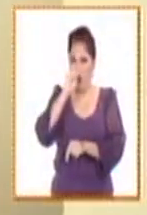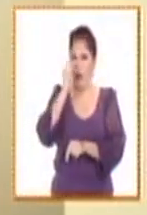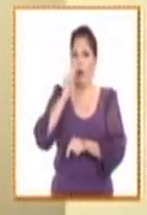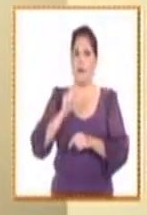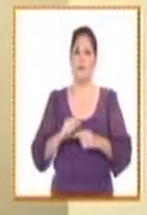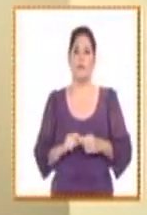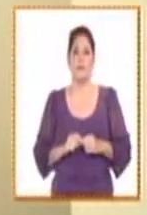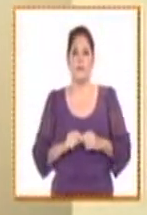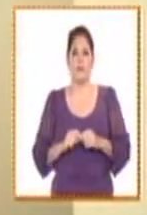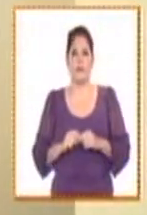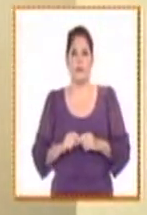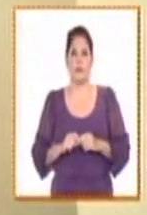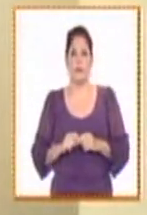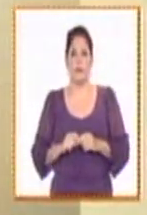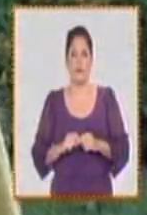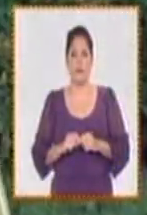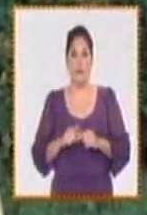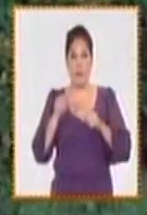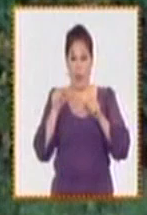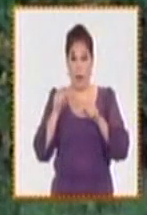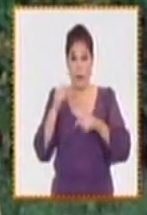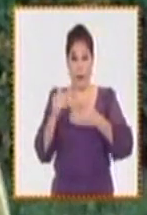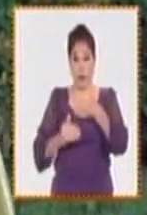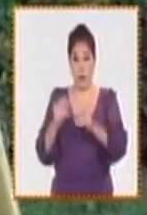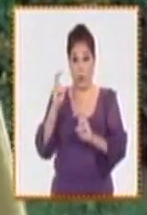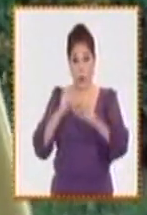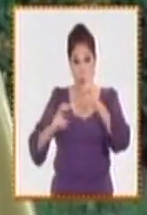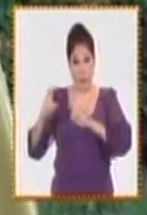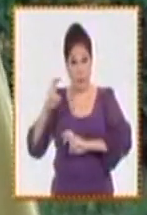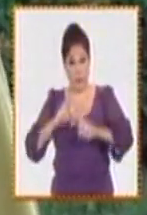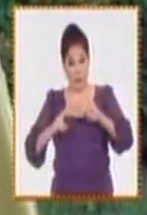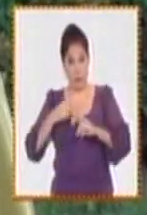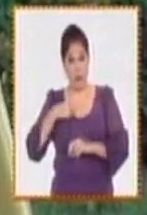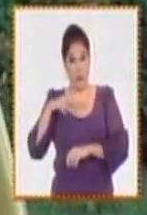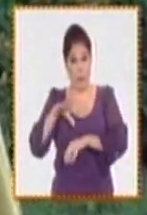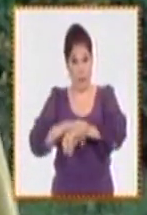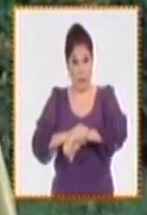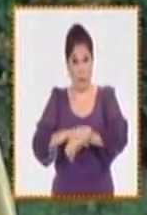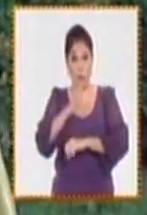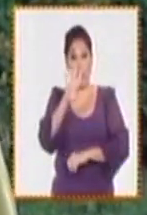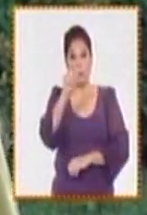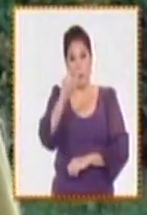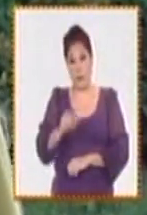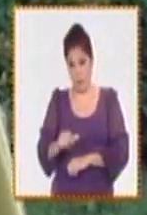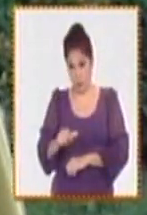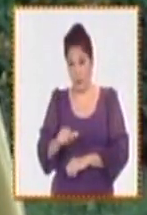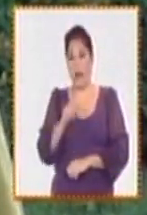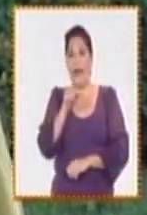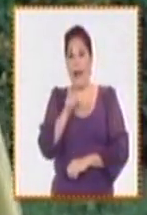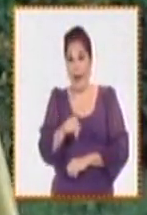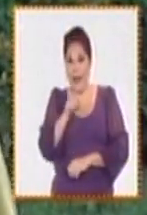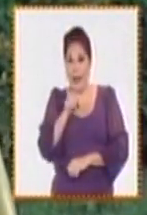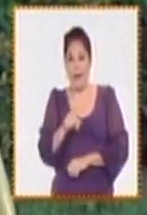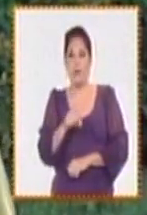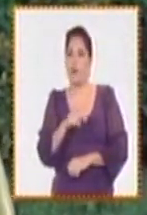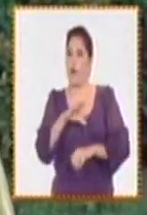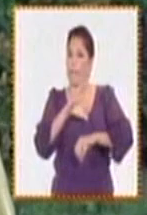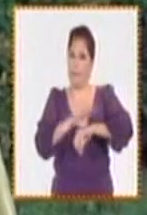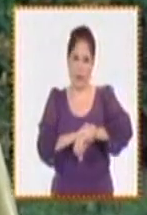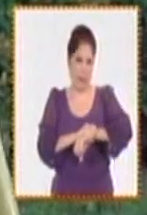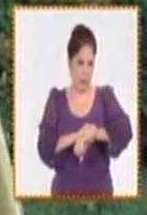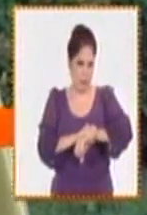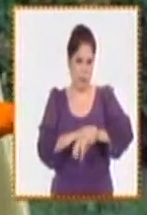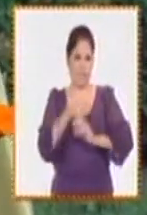cannabinoide sintético. En el marco del proceso investigativo se detuvieron a 4 personas, las cuales fueron instruidos de cargo con las